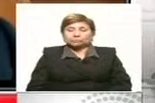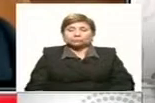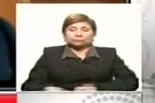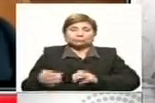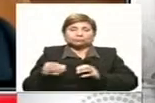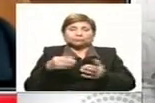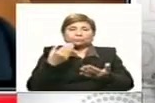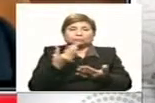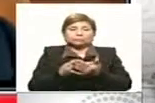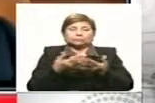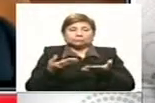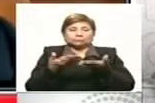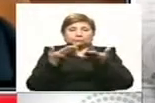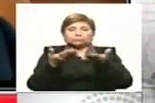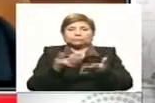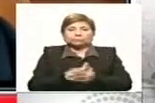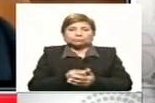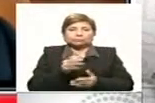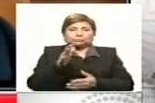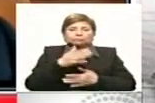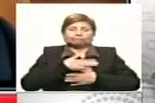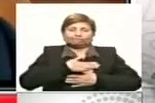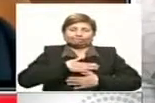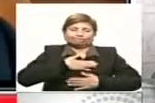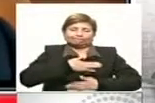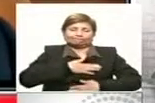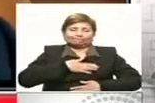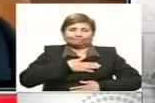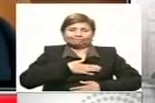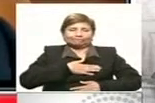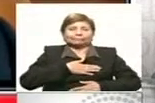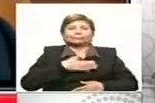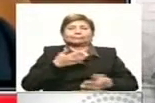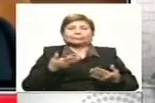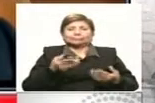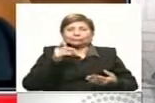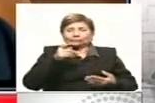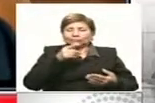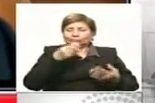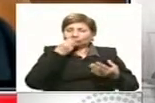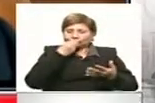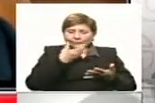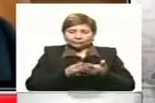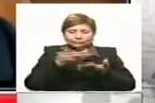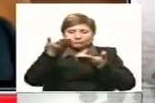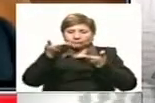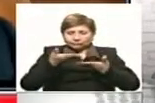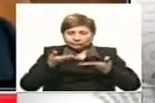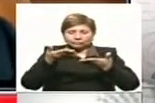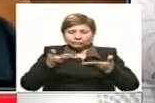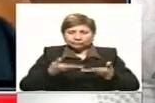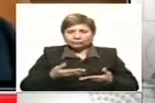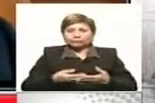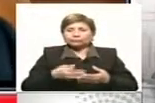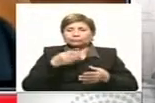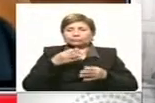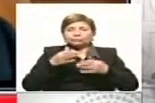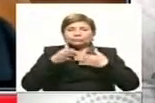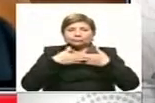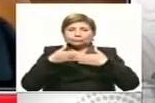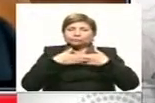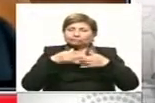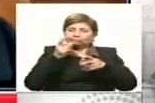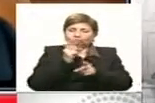hacen llegar su satisfacción porque son bien recibidos. Hay un